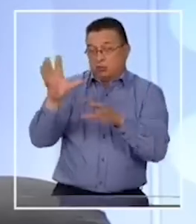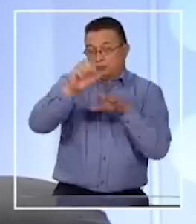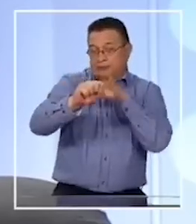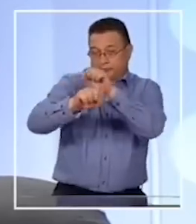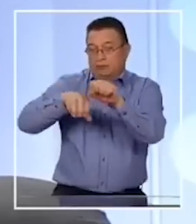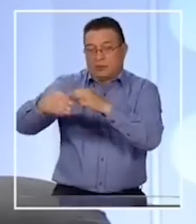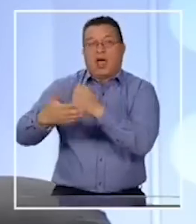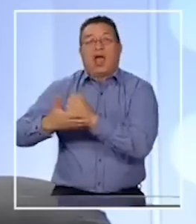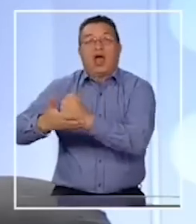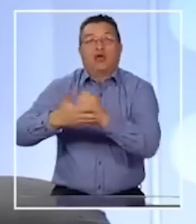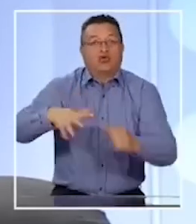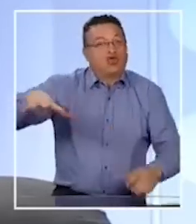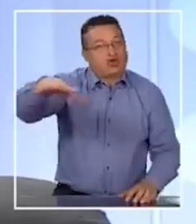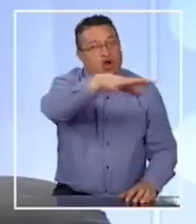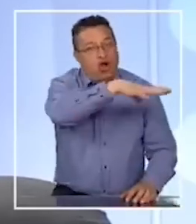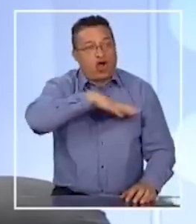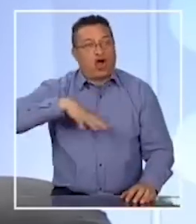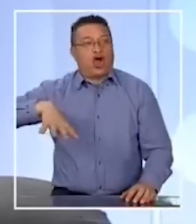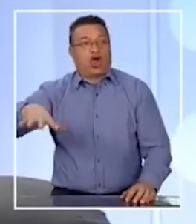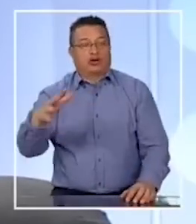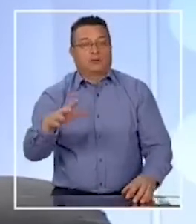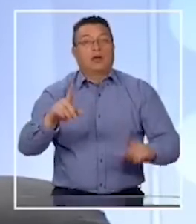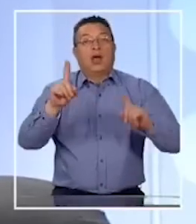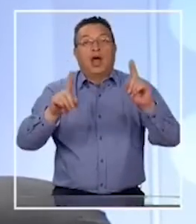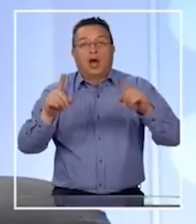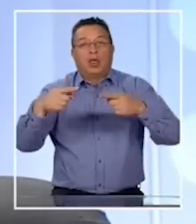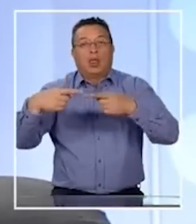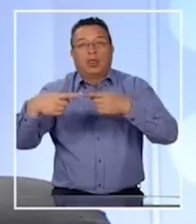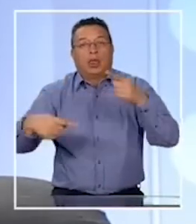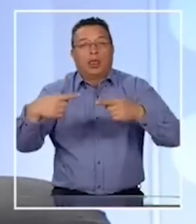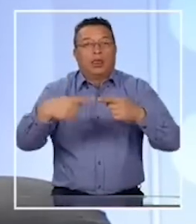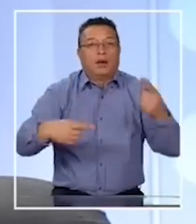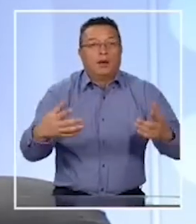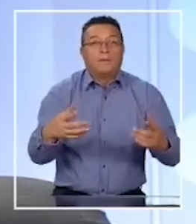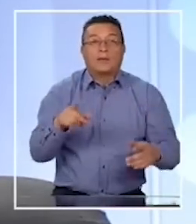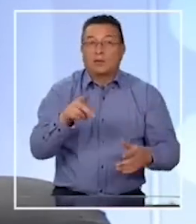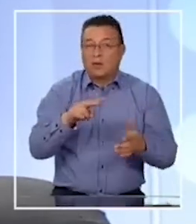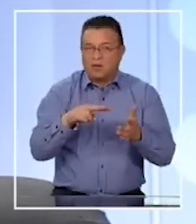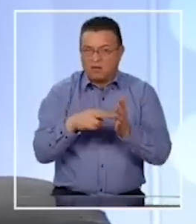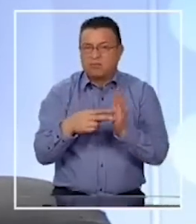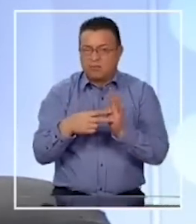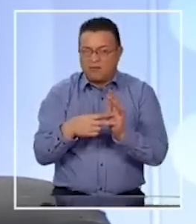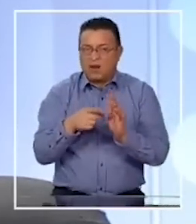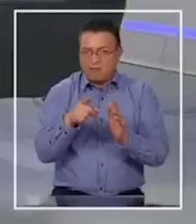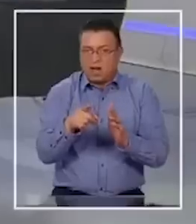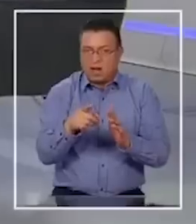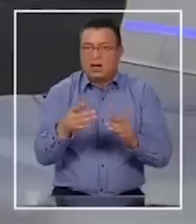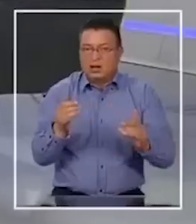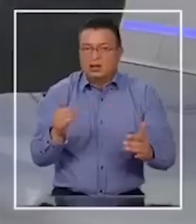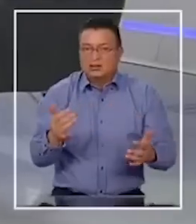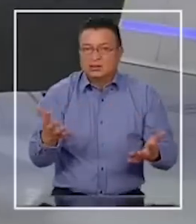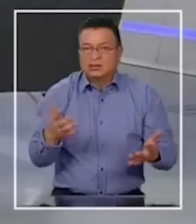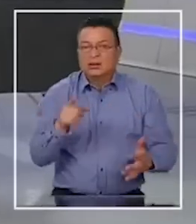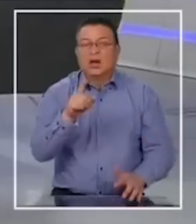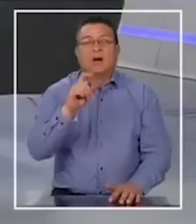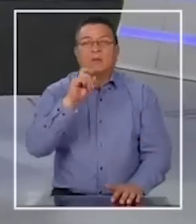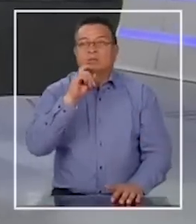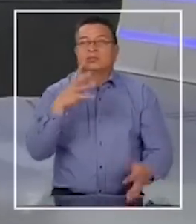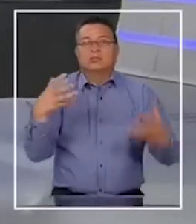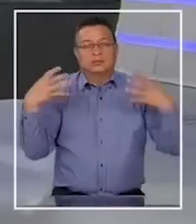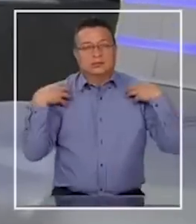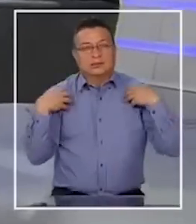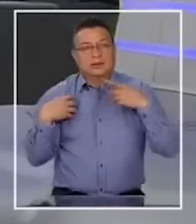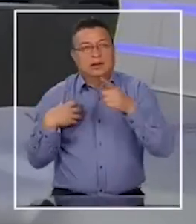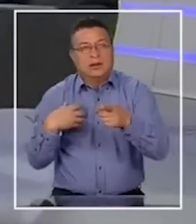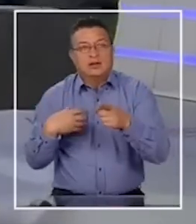hicieran sería una cadena virtuosa probablemente en alguna parte se corta la cadena no es problemático que esté haciendo esto